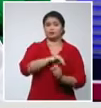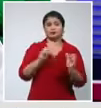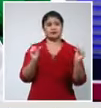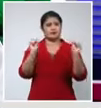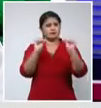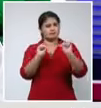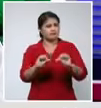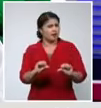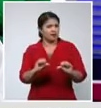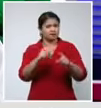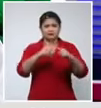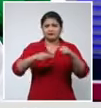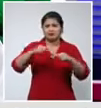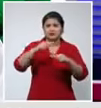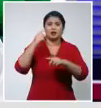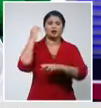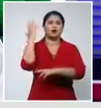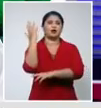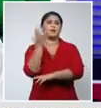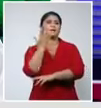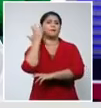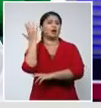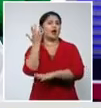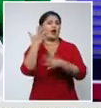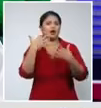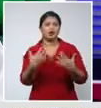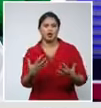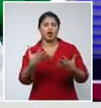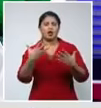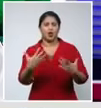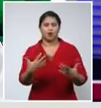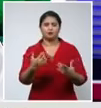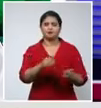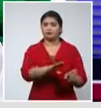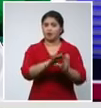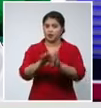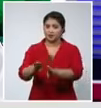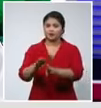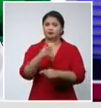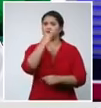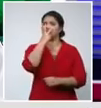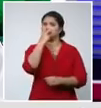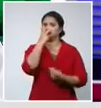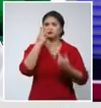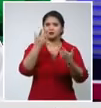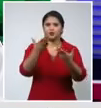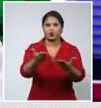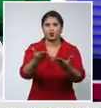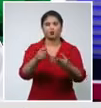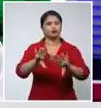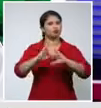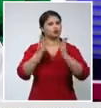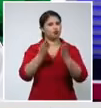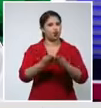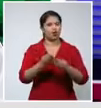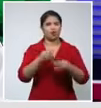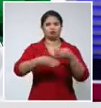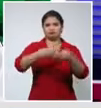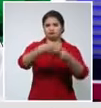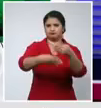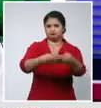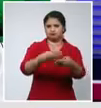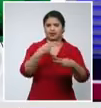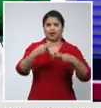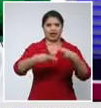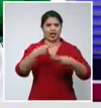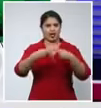por decaimiento. Fue evaluada por su médico de familia, se hizo el